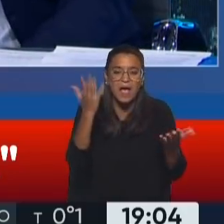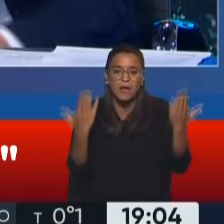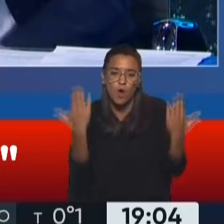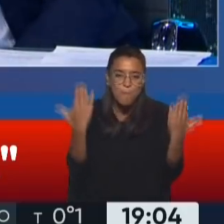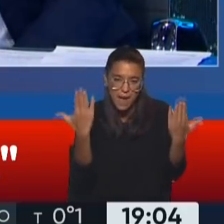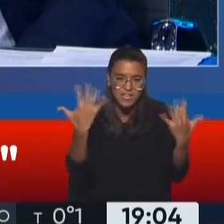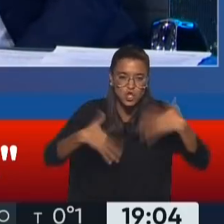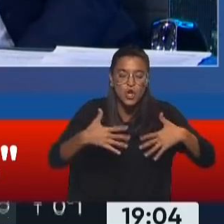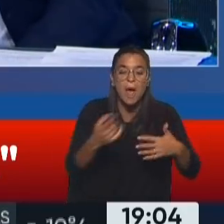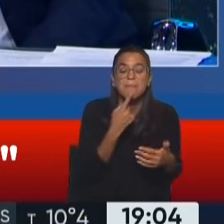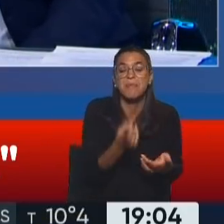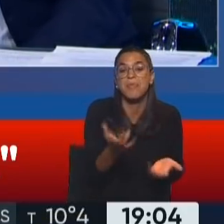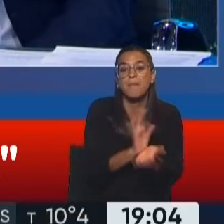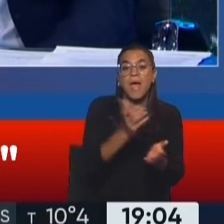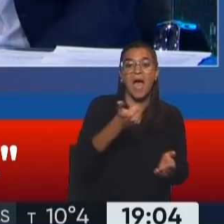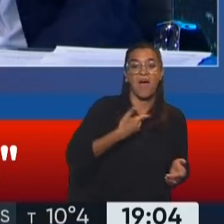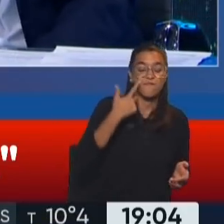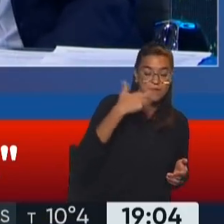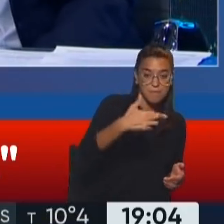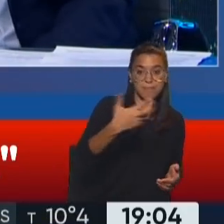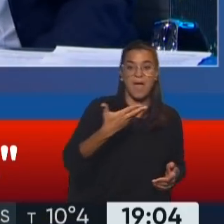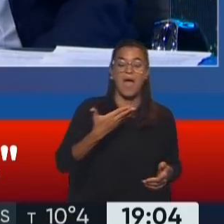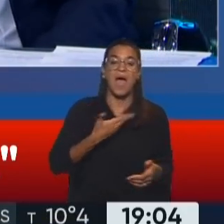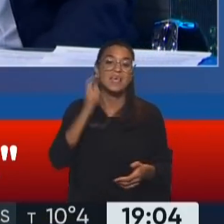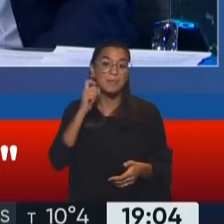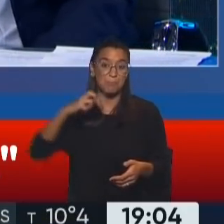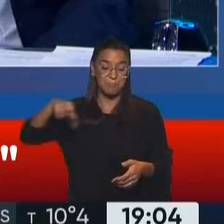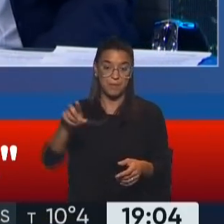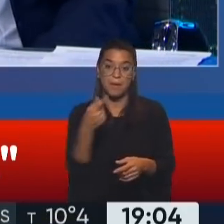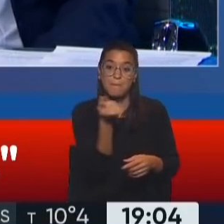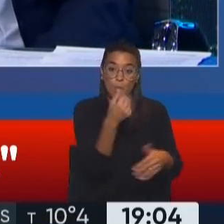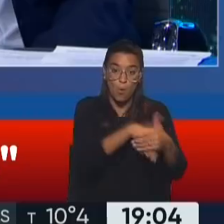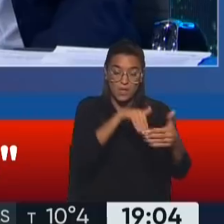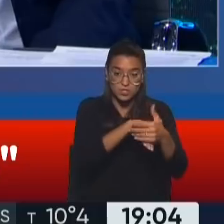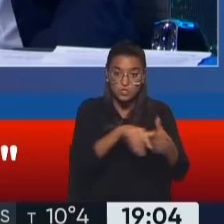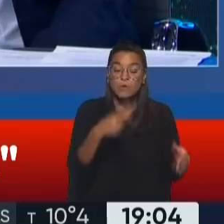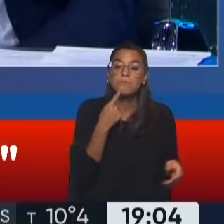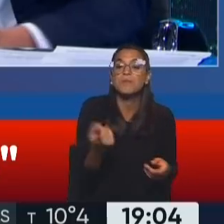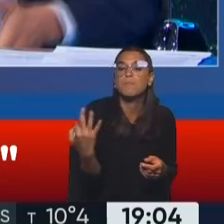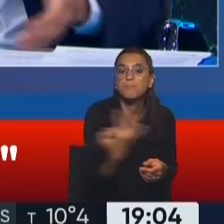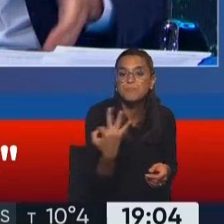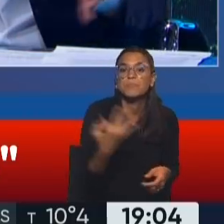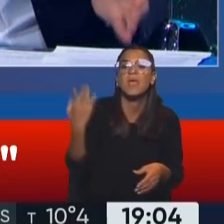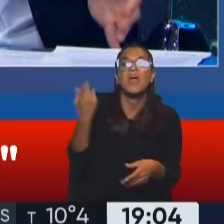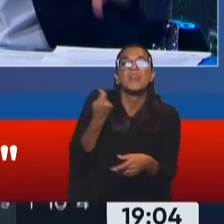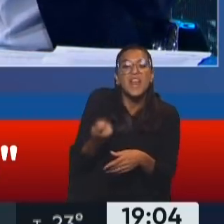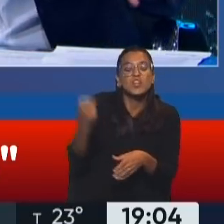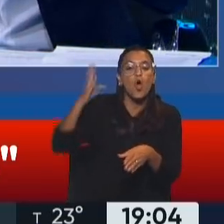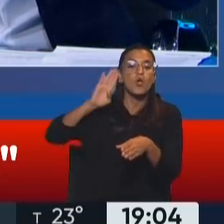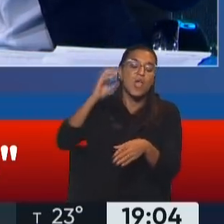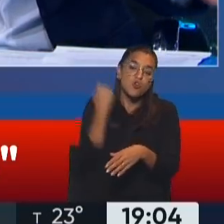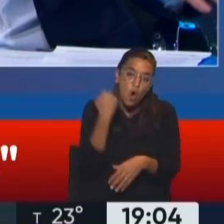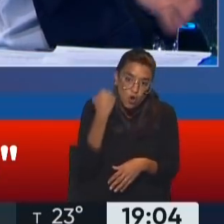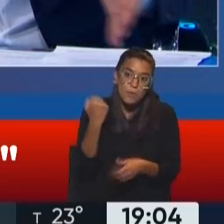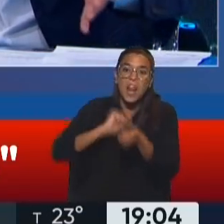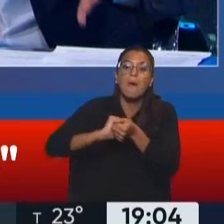vertiginosa, restablecimos con la FIP y con la FUIF, por supuesto, en la Procuración del Tesoro de la Nación, una especialización en delitos económicos complejos y prevención de